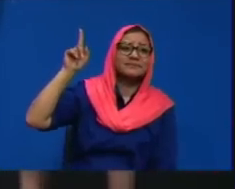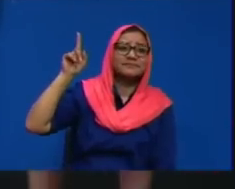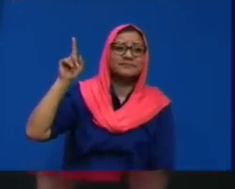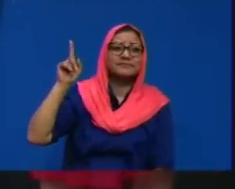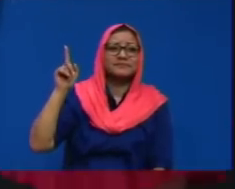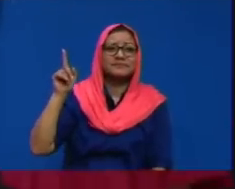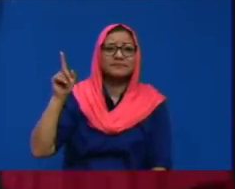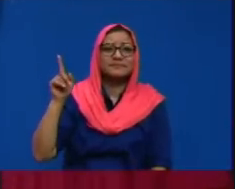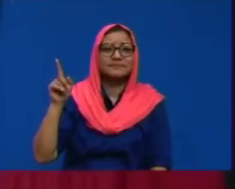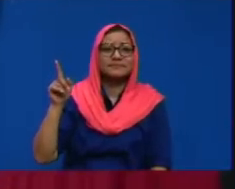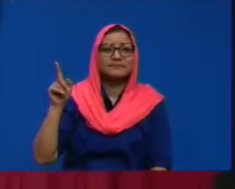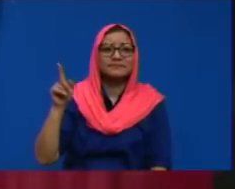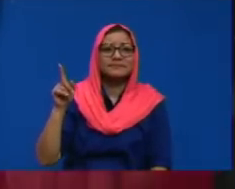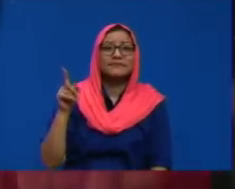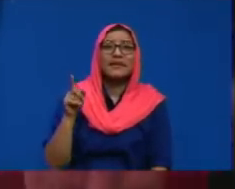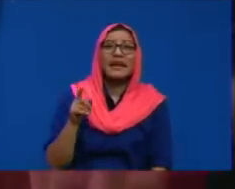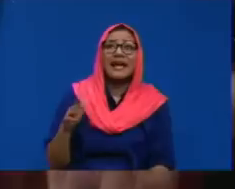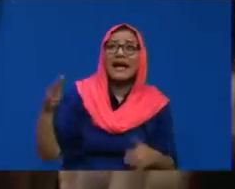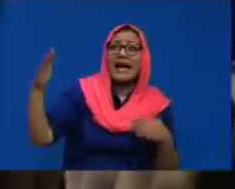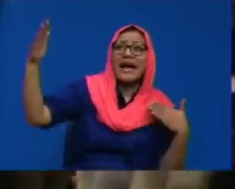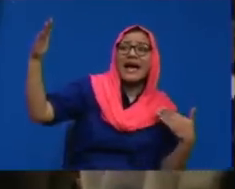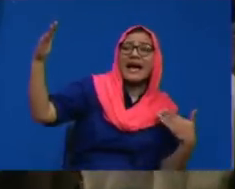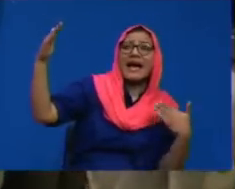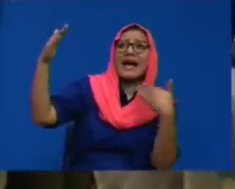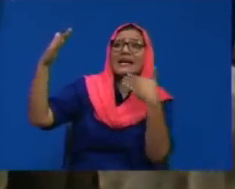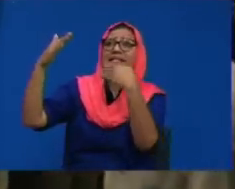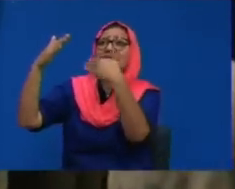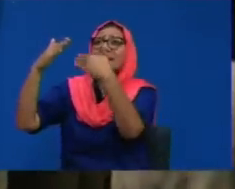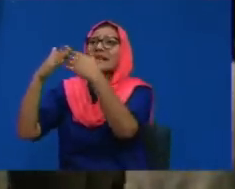Hoy nos acercamos